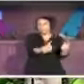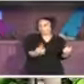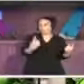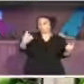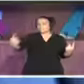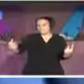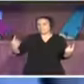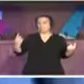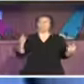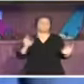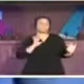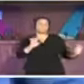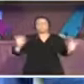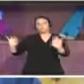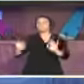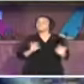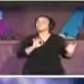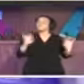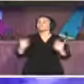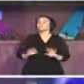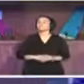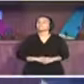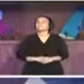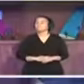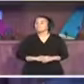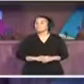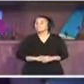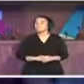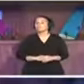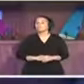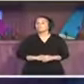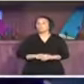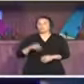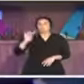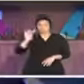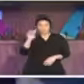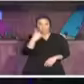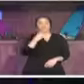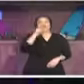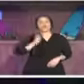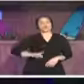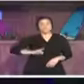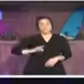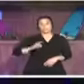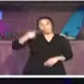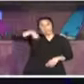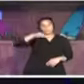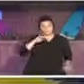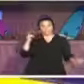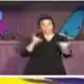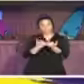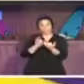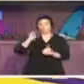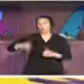silla, tú, en esa silla, tú, tú. Se sentará primero con sesión de los seres que quieren, tendremos